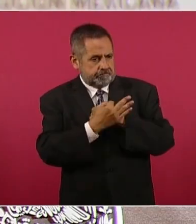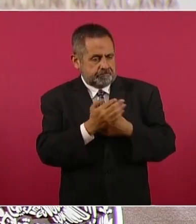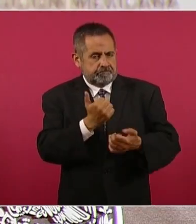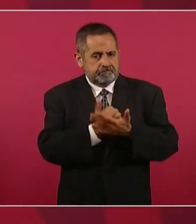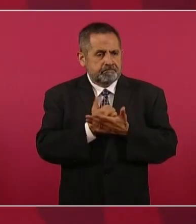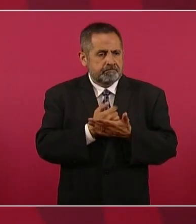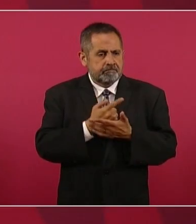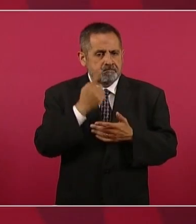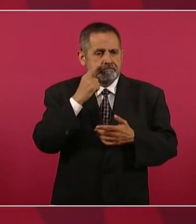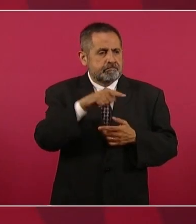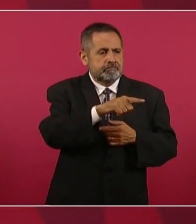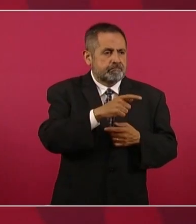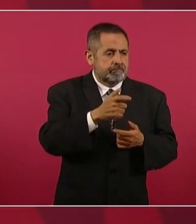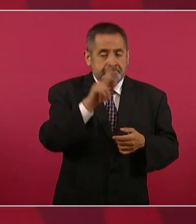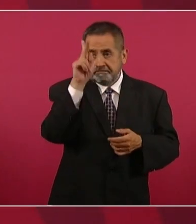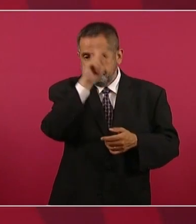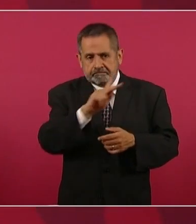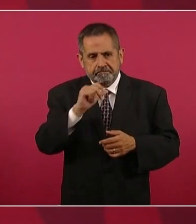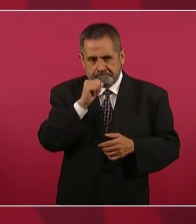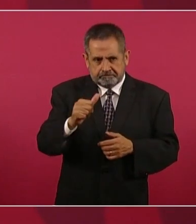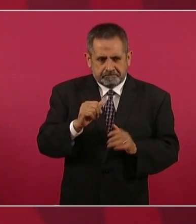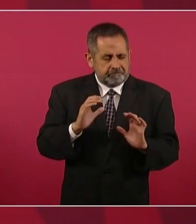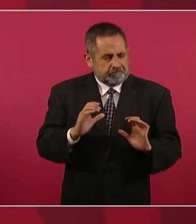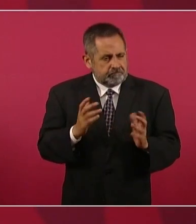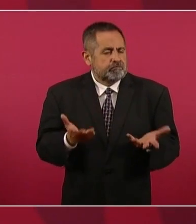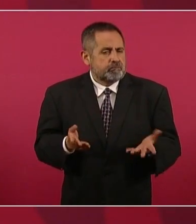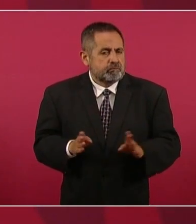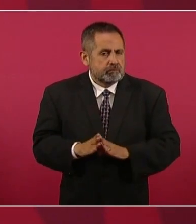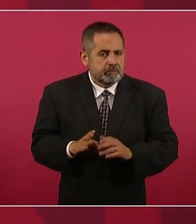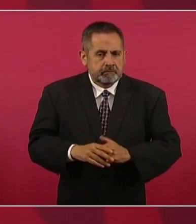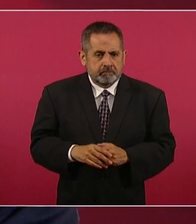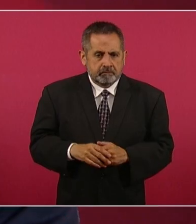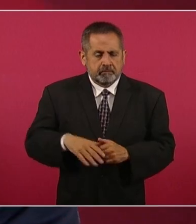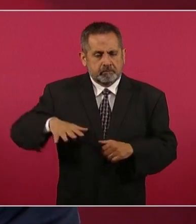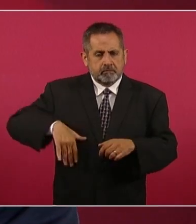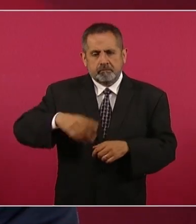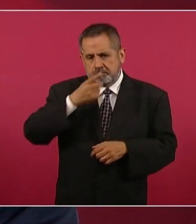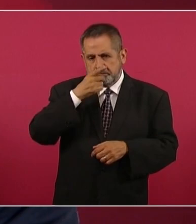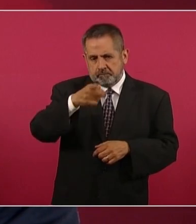crisis económica. Porque como tú lo